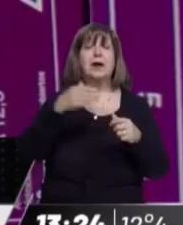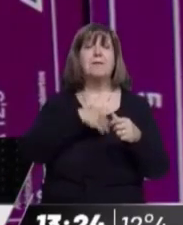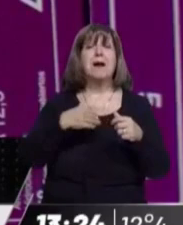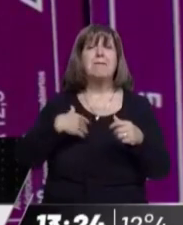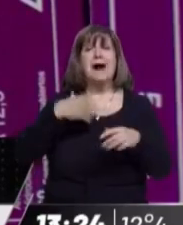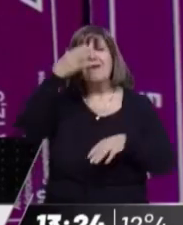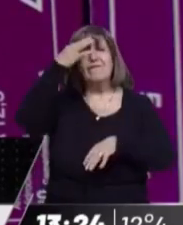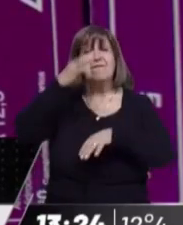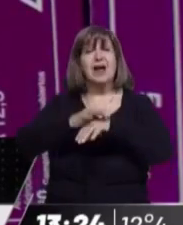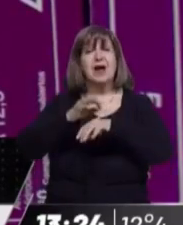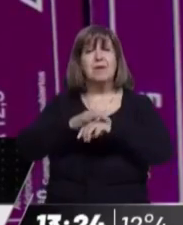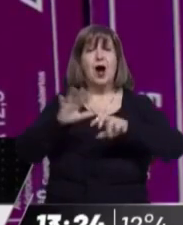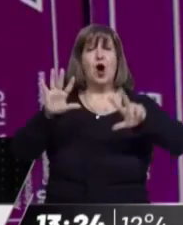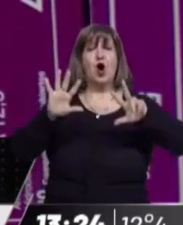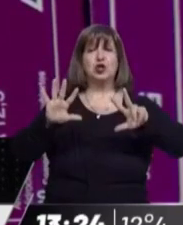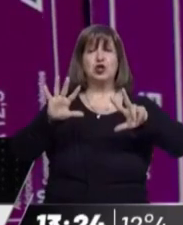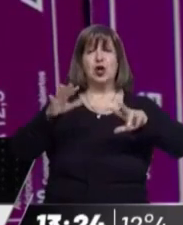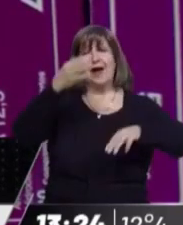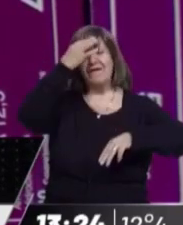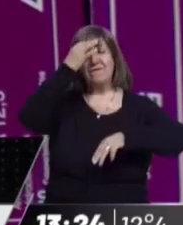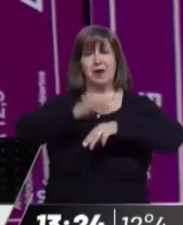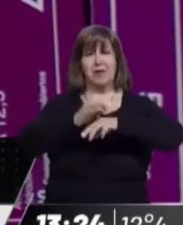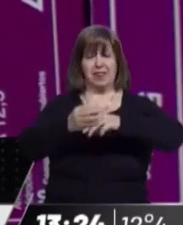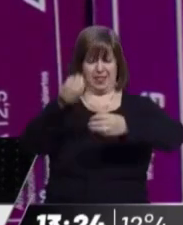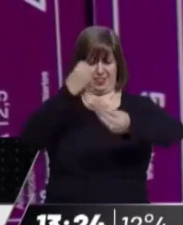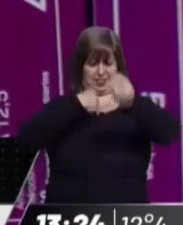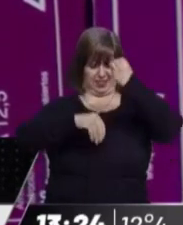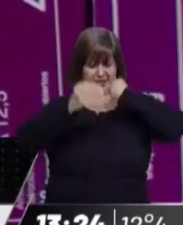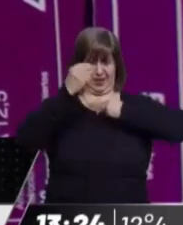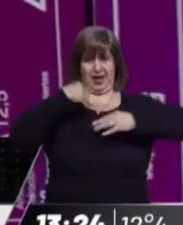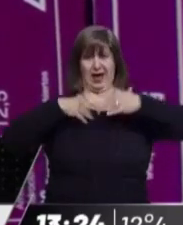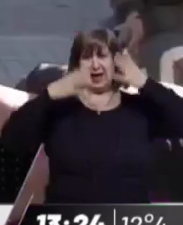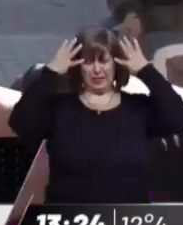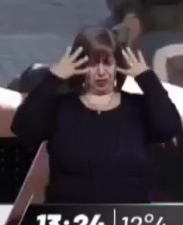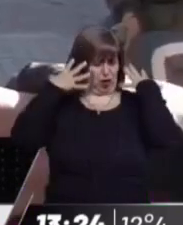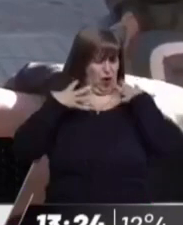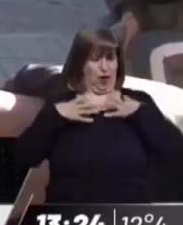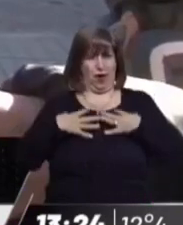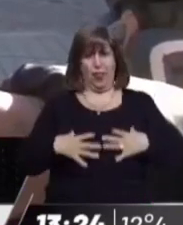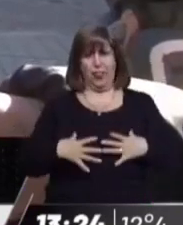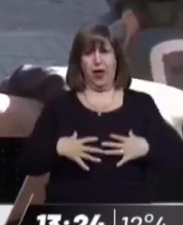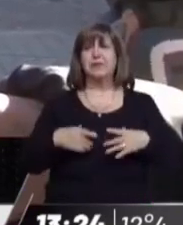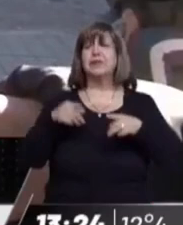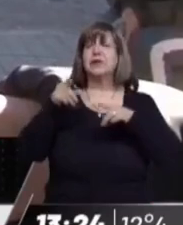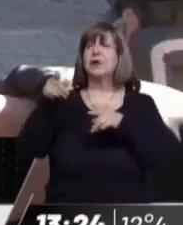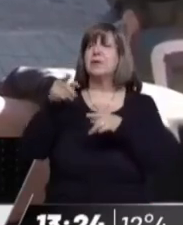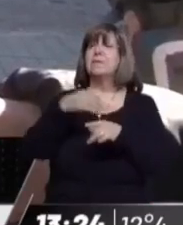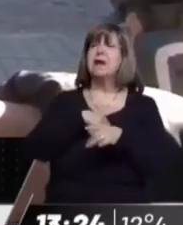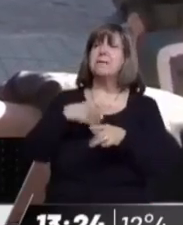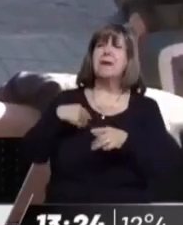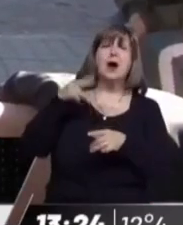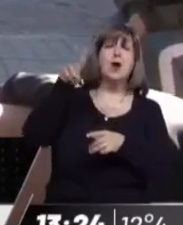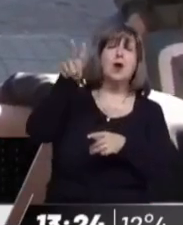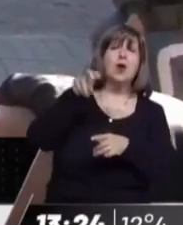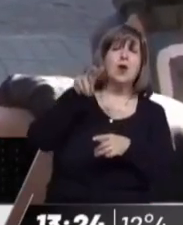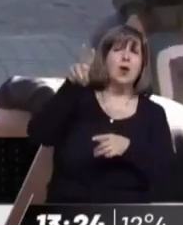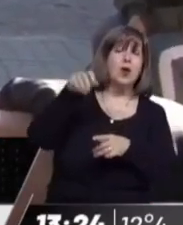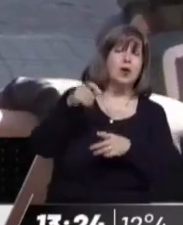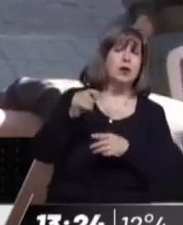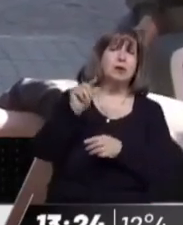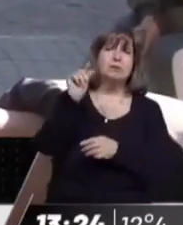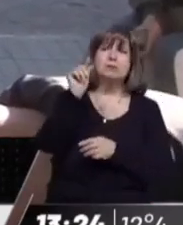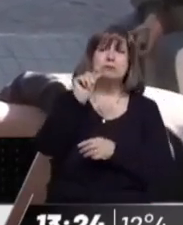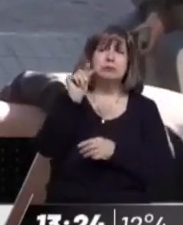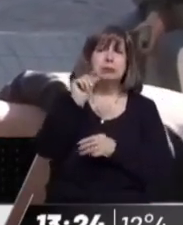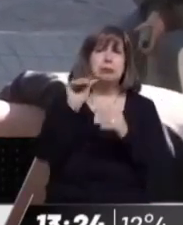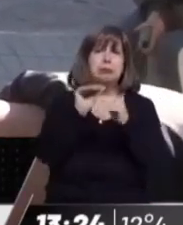Pero cuánto se gasta por ejemplo en esos 15 remedios casi toda la platita que cobra jubilación mínima y aparte de que si no es